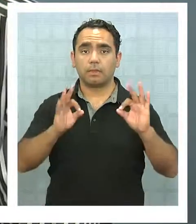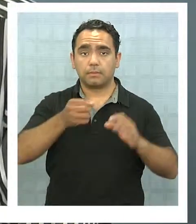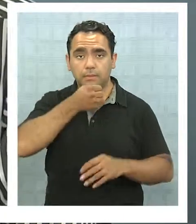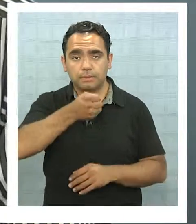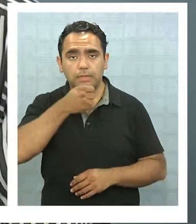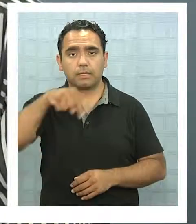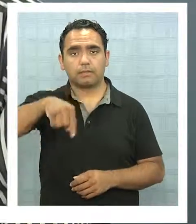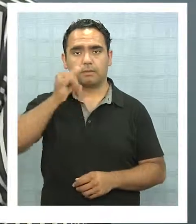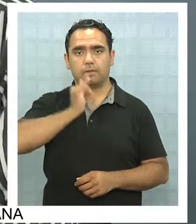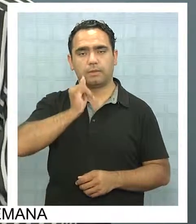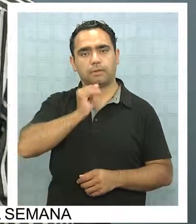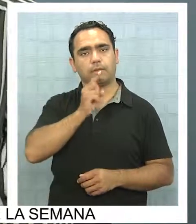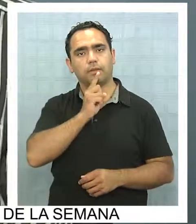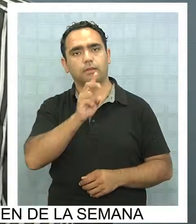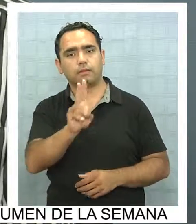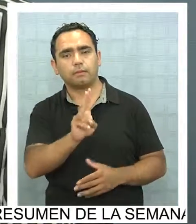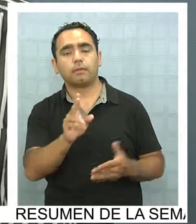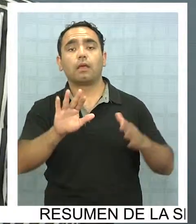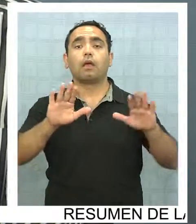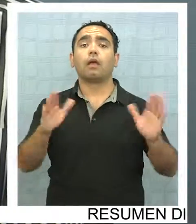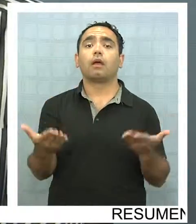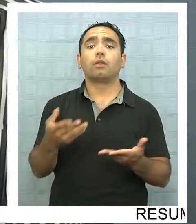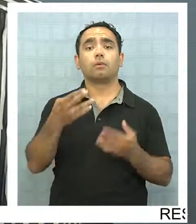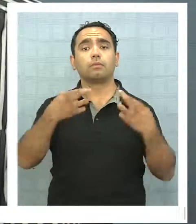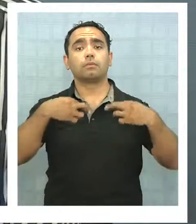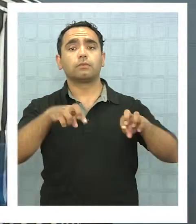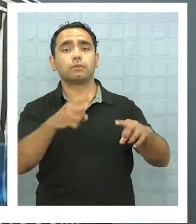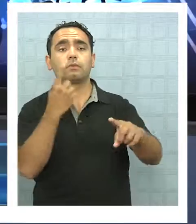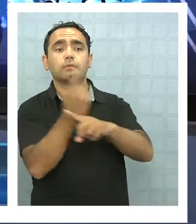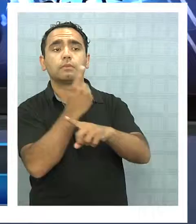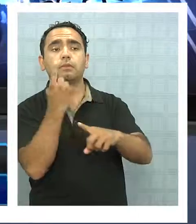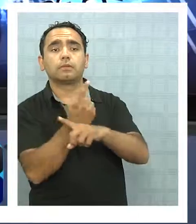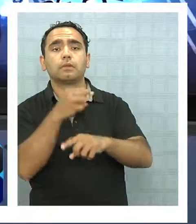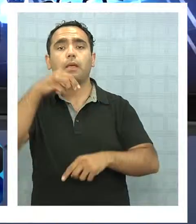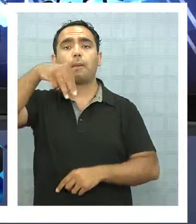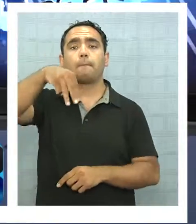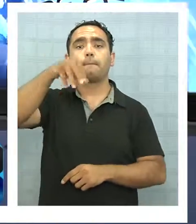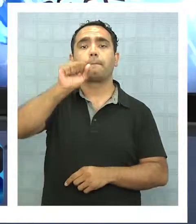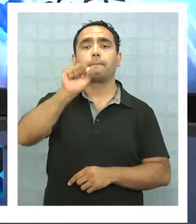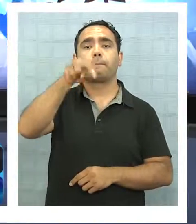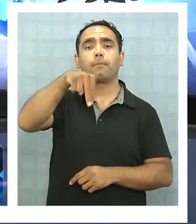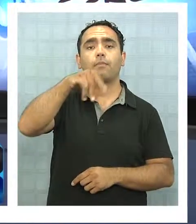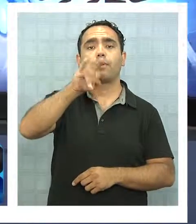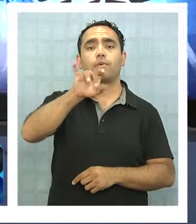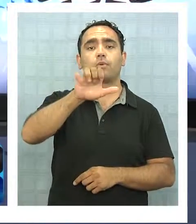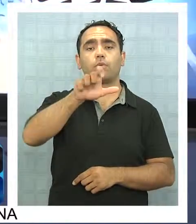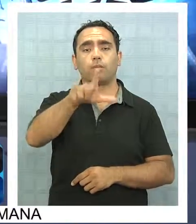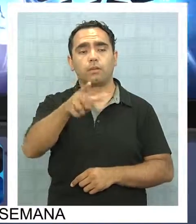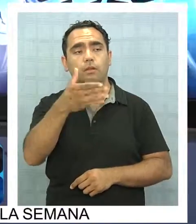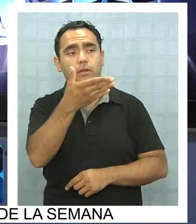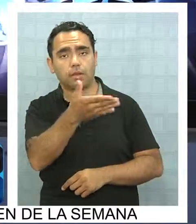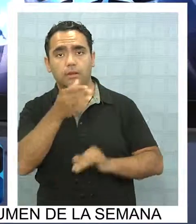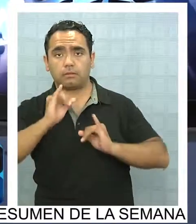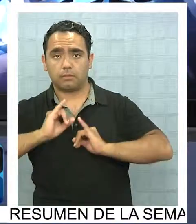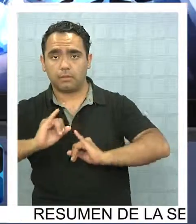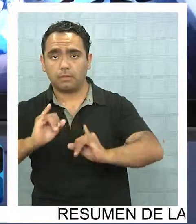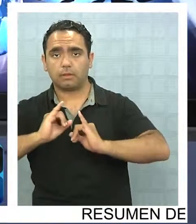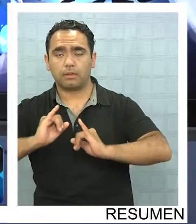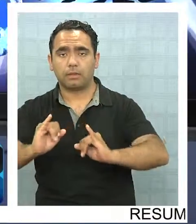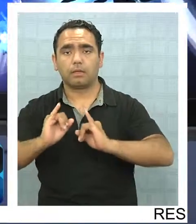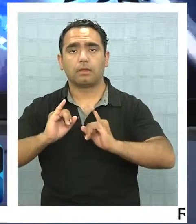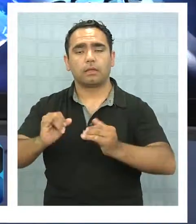Especial de prensa en Iquique Televisión. En esta oportunidad vamos a conversar con Manuel Riesco Larraín, quien es ingeniero